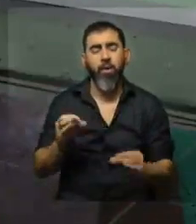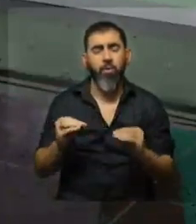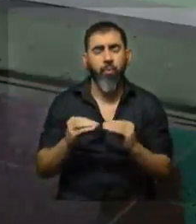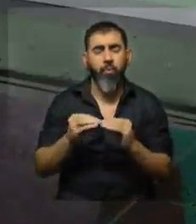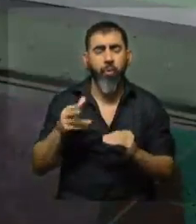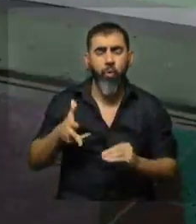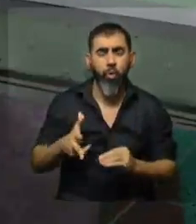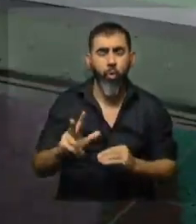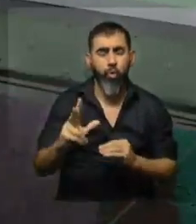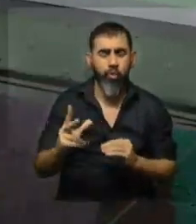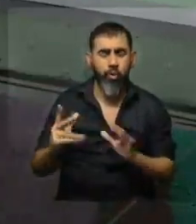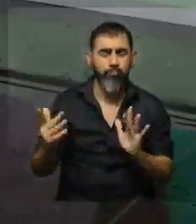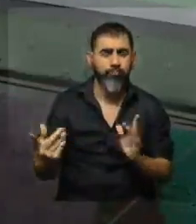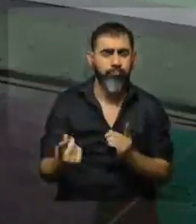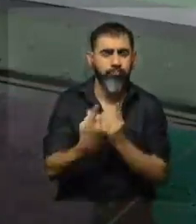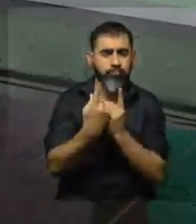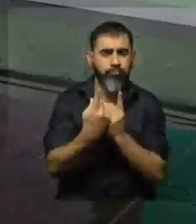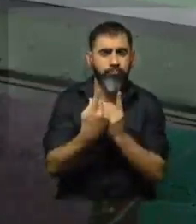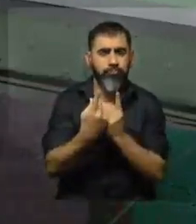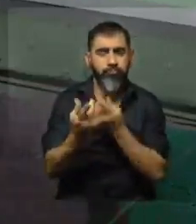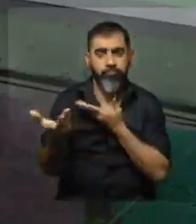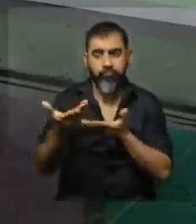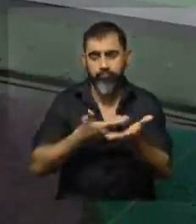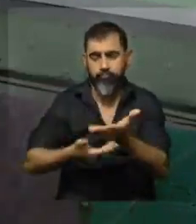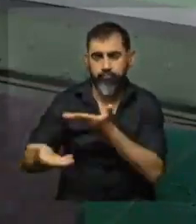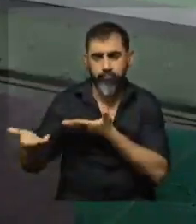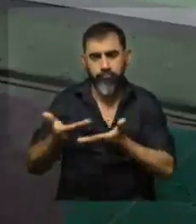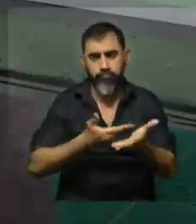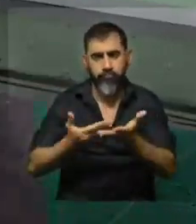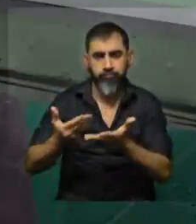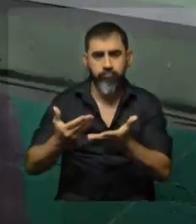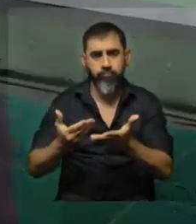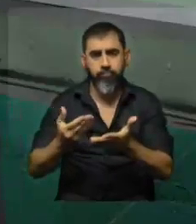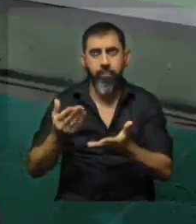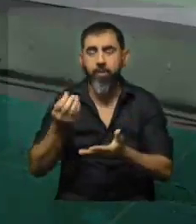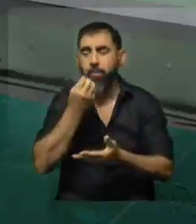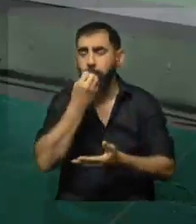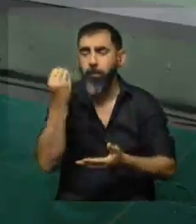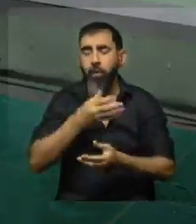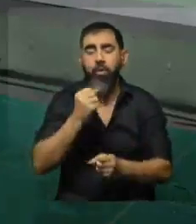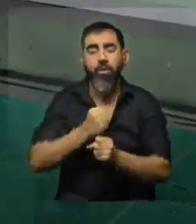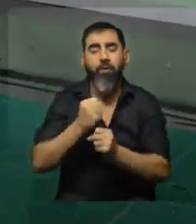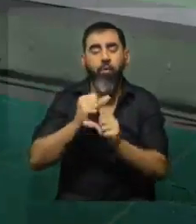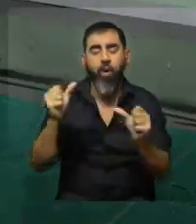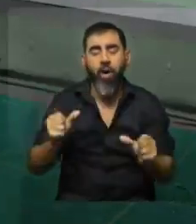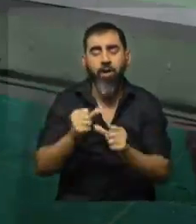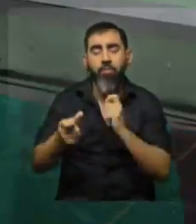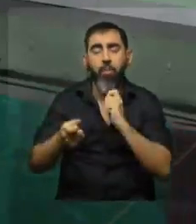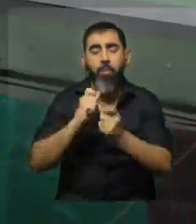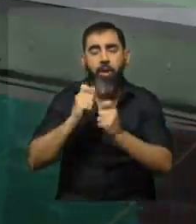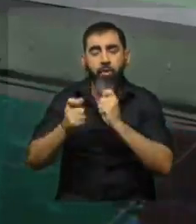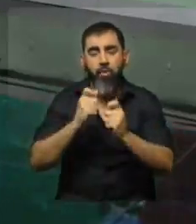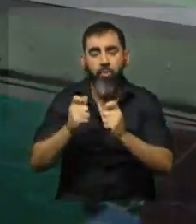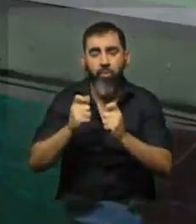Rocha, de intercambio para tratar de hacer, mejor la tarea que hacemos, ¿no? De periodismo. Eso me